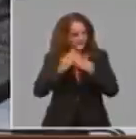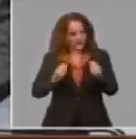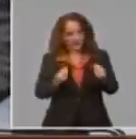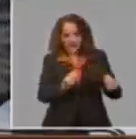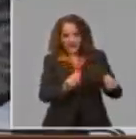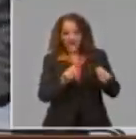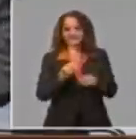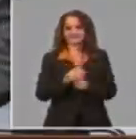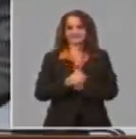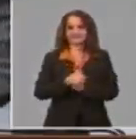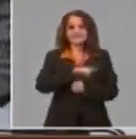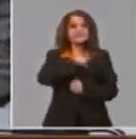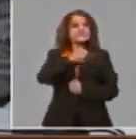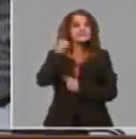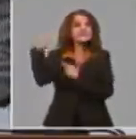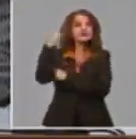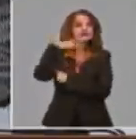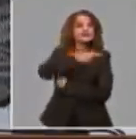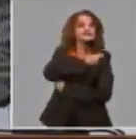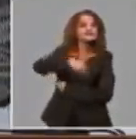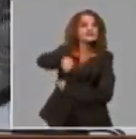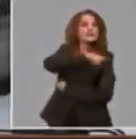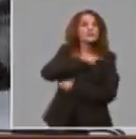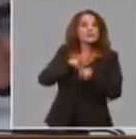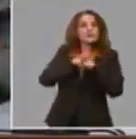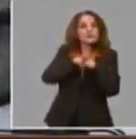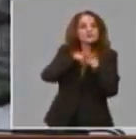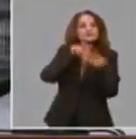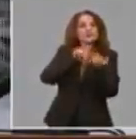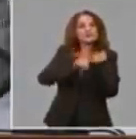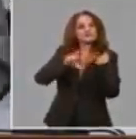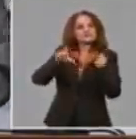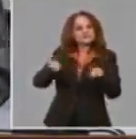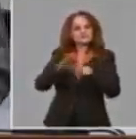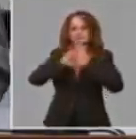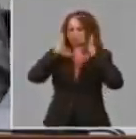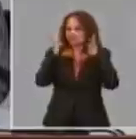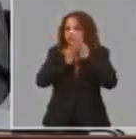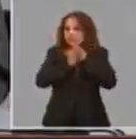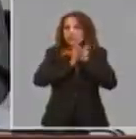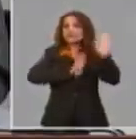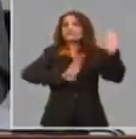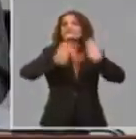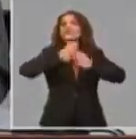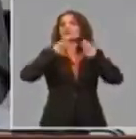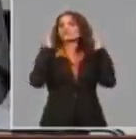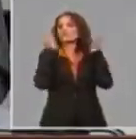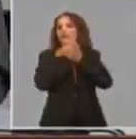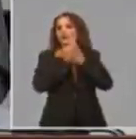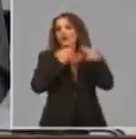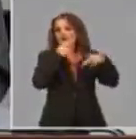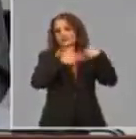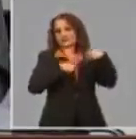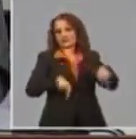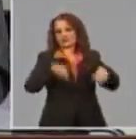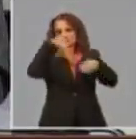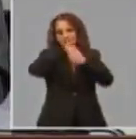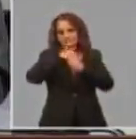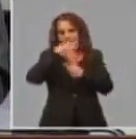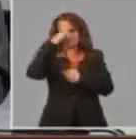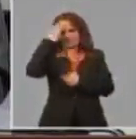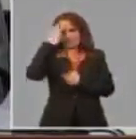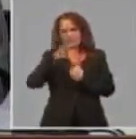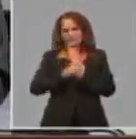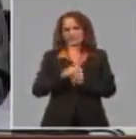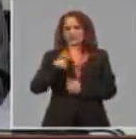pueblo unidad partido ha defendido todo lo que hemos estado haciendo y hoy en alcalá